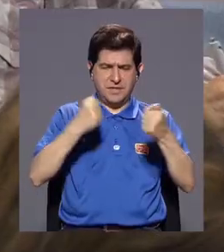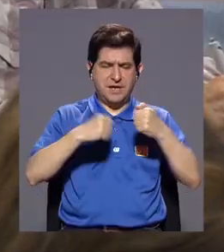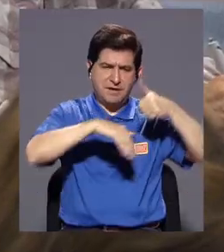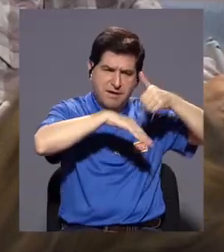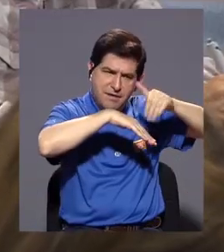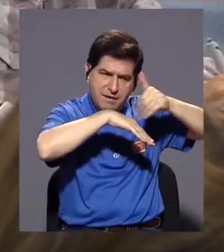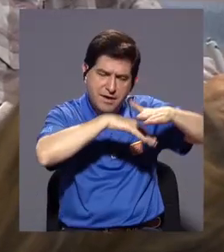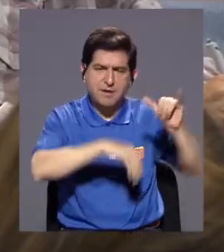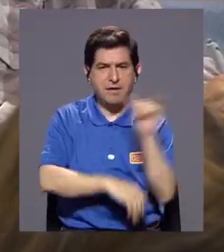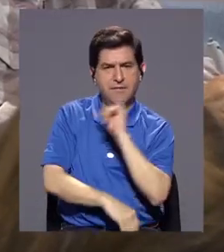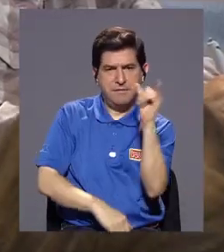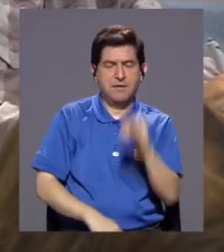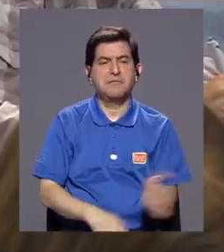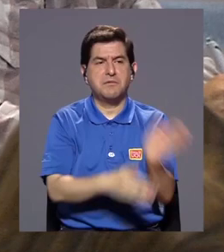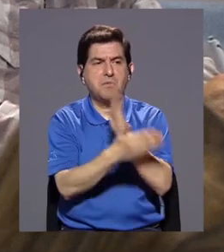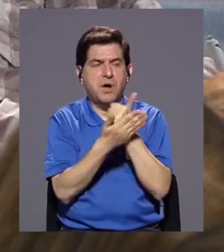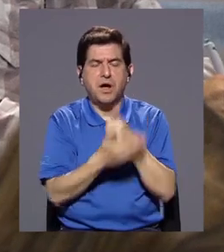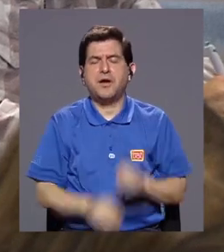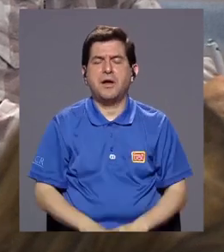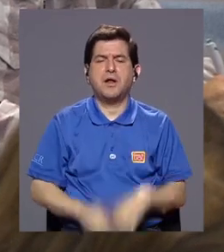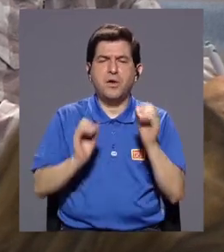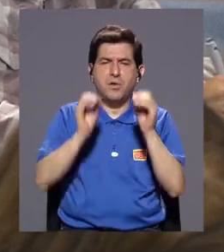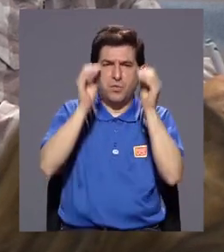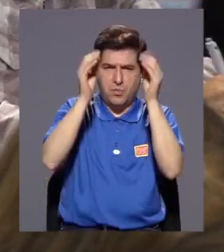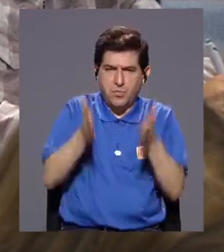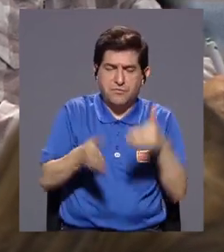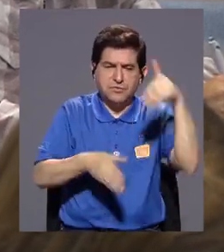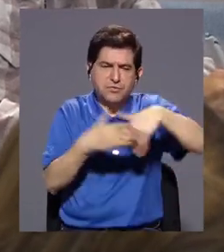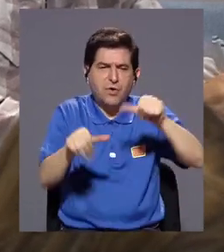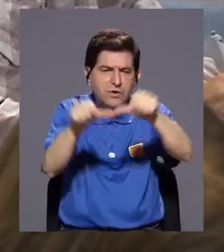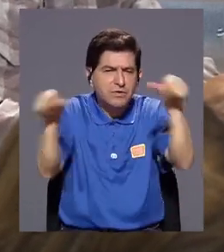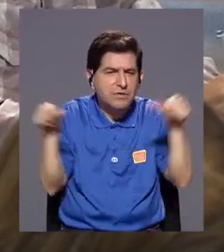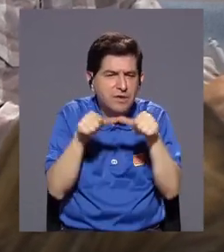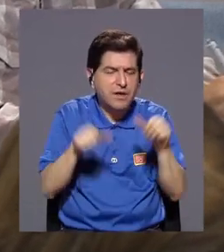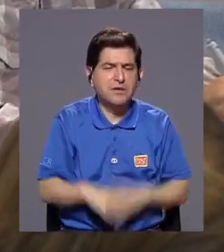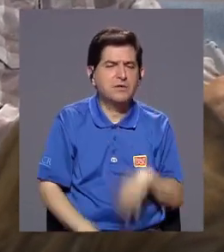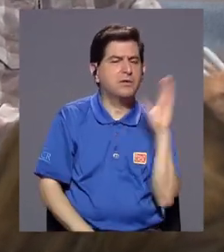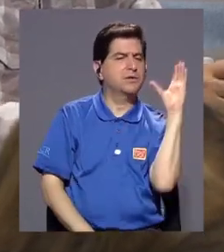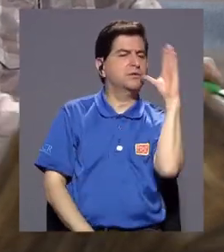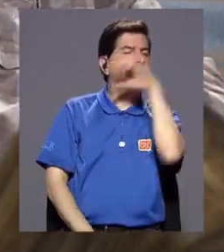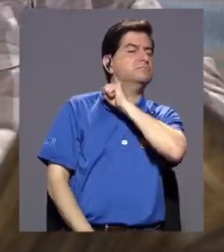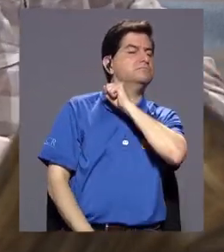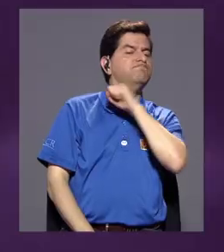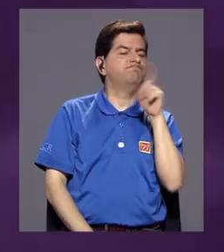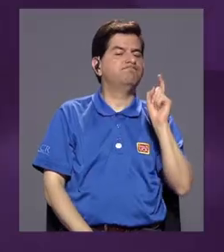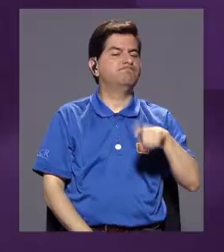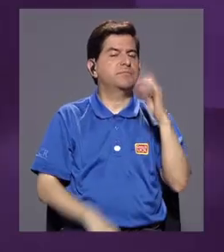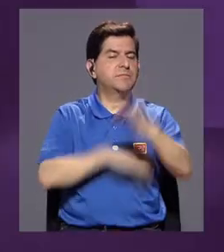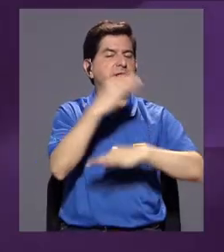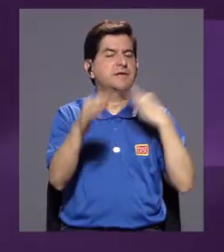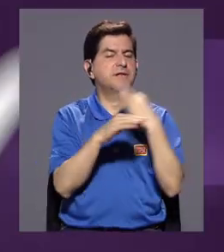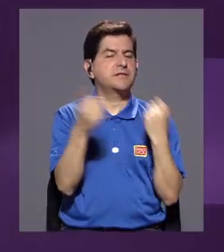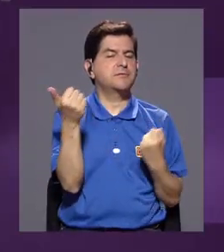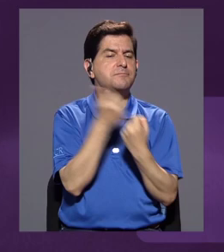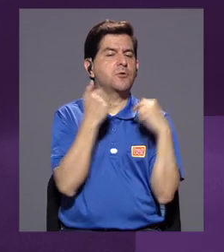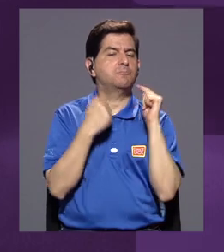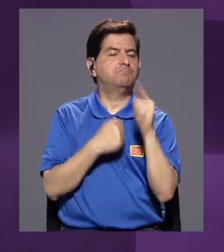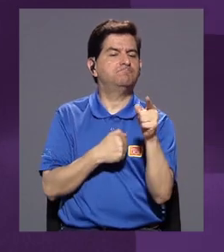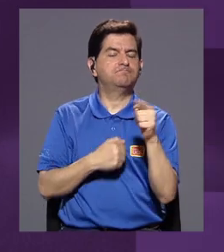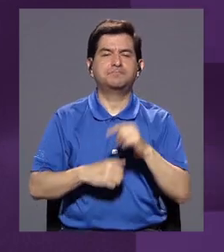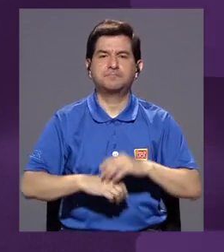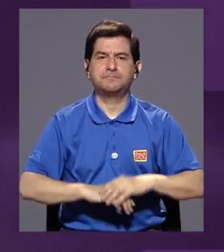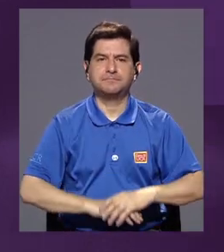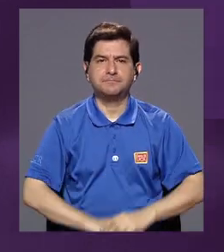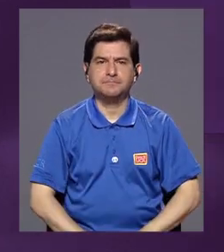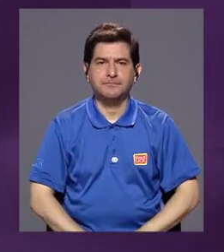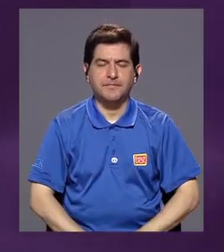algunos docentes que dentro del aula son detectados que requieren de algún tipo de apoyo. Algunas de las